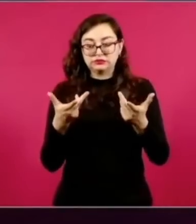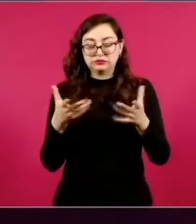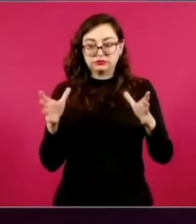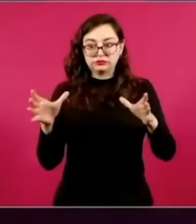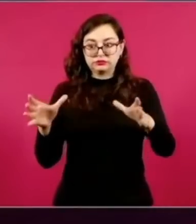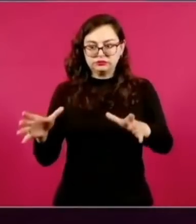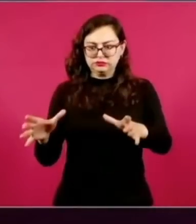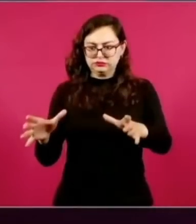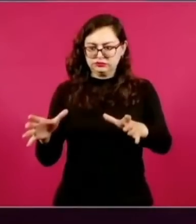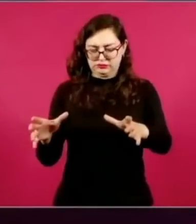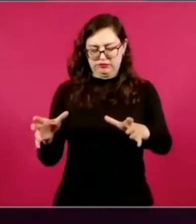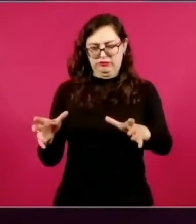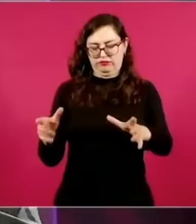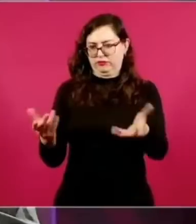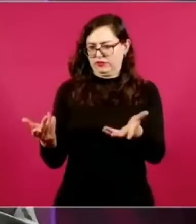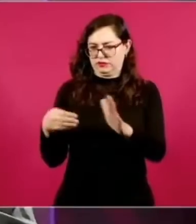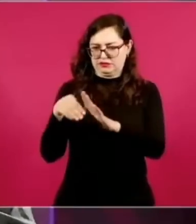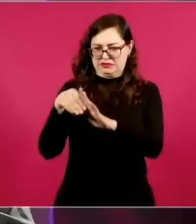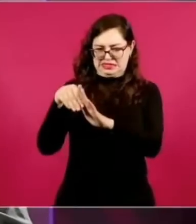pervirtiendo